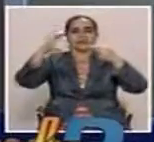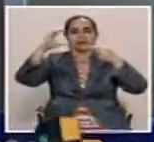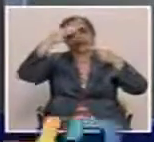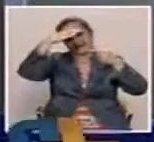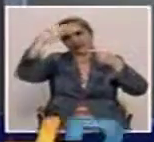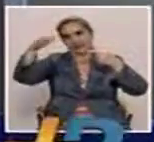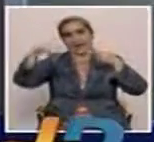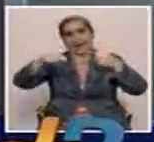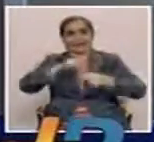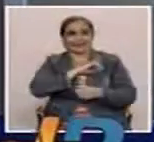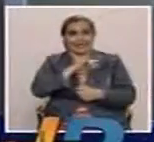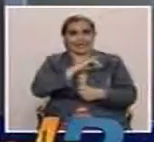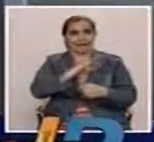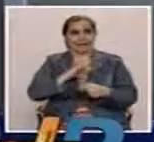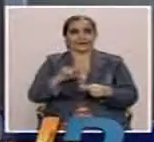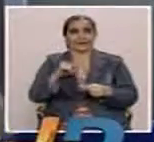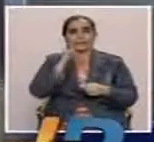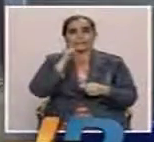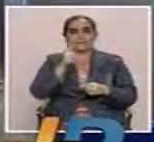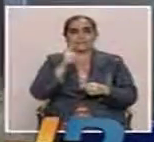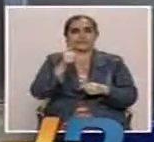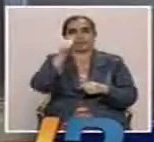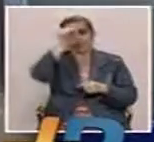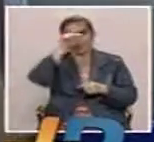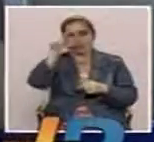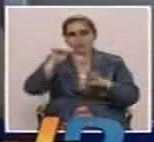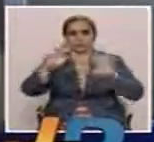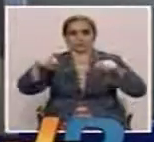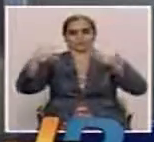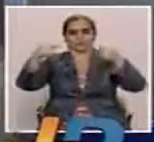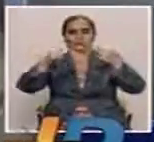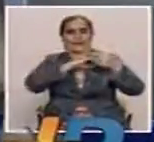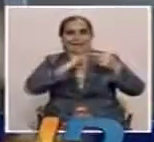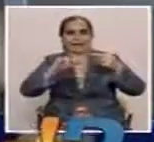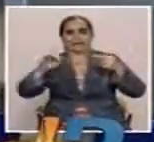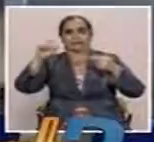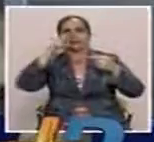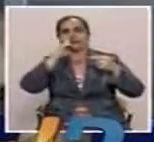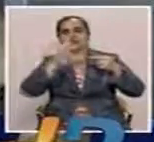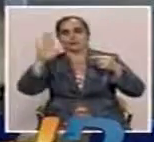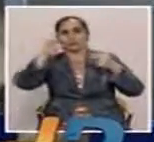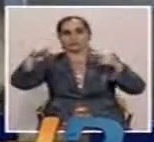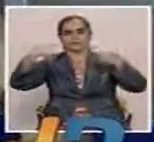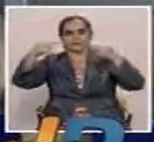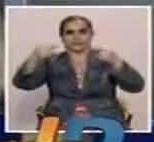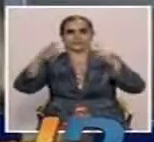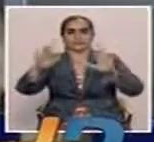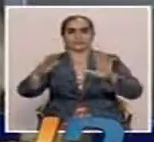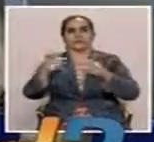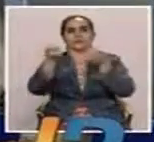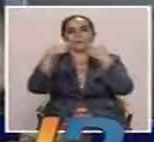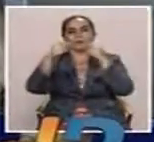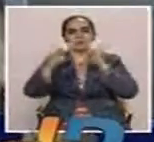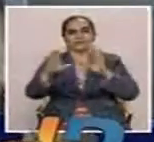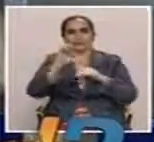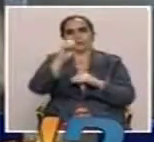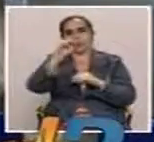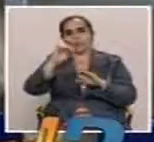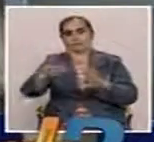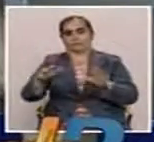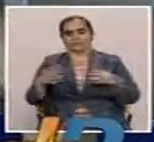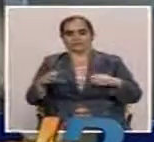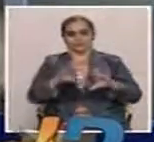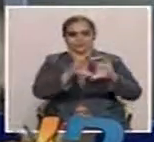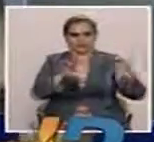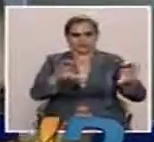parte, recibe en su estadio a las 5 de la tarde este domingo Atlético Nacional. OM, alta costura en la venta y fabricación de trajes para estar bien presentado y muy